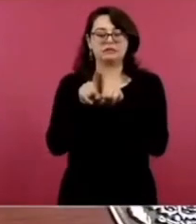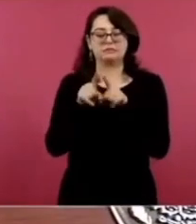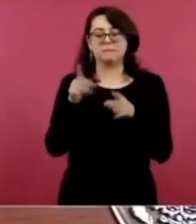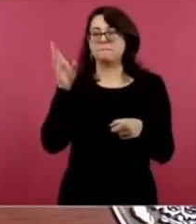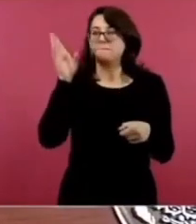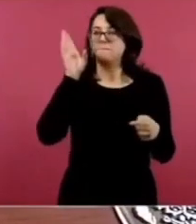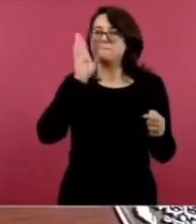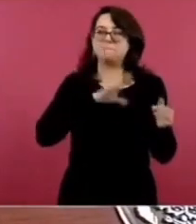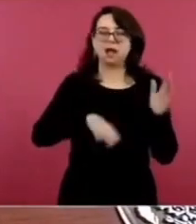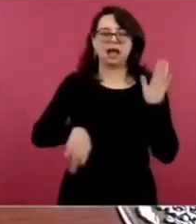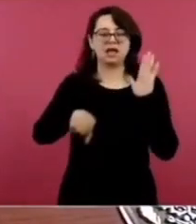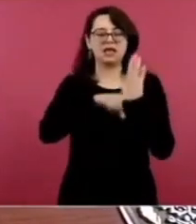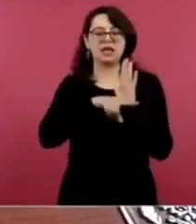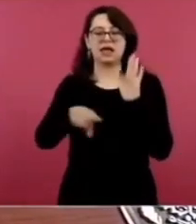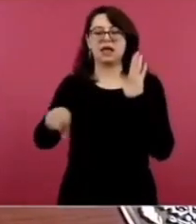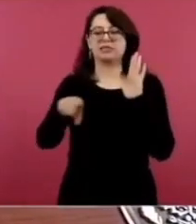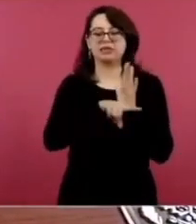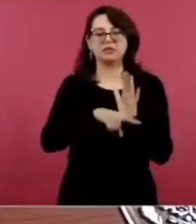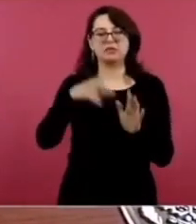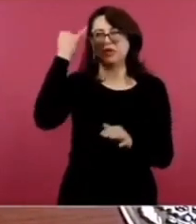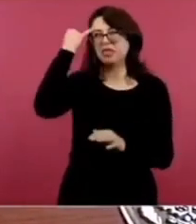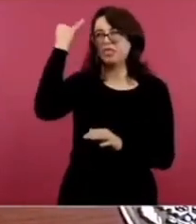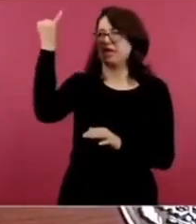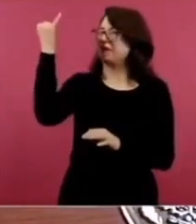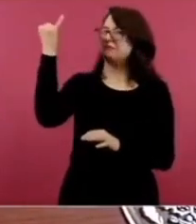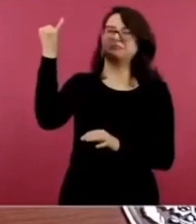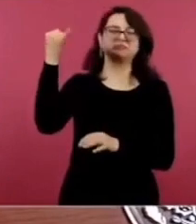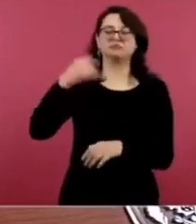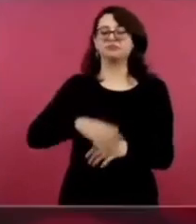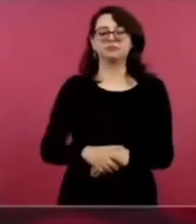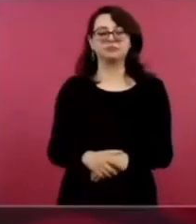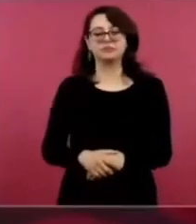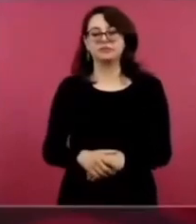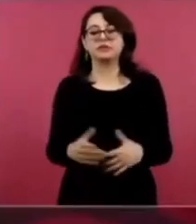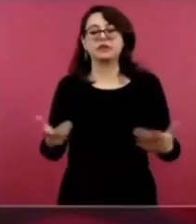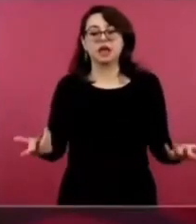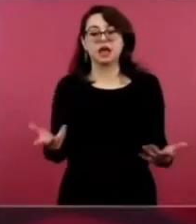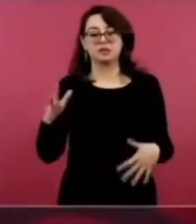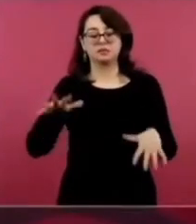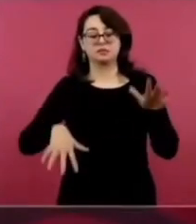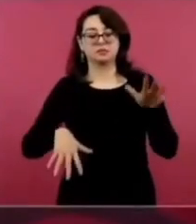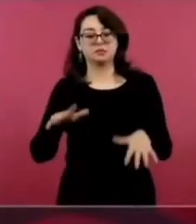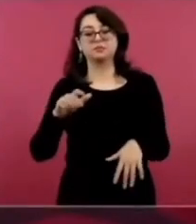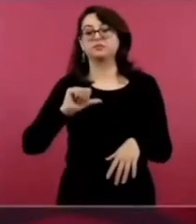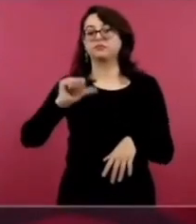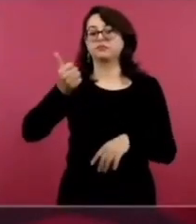violencia. Hablaban de otros estados a familiares, amigos,